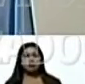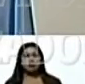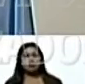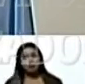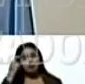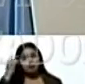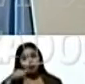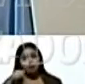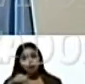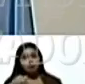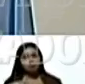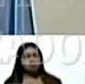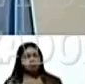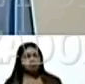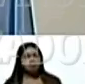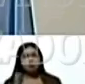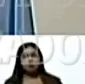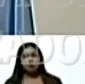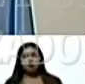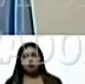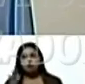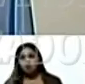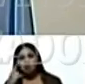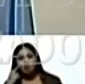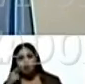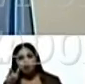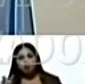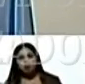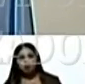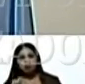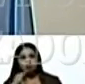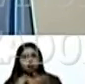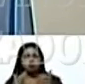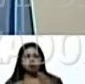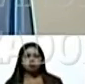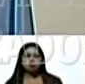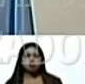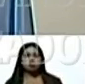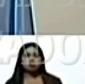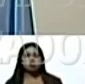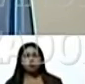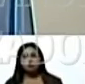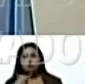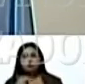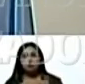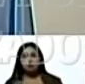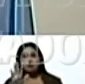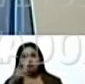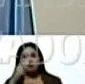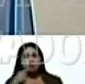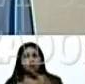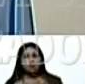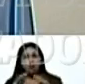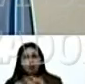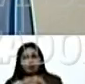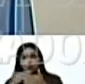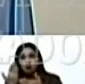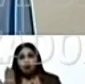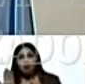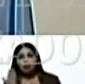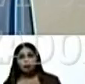hoy porque prácticamente la audiencia culminó a las cinco y media de la madrugada